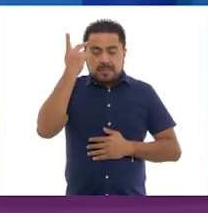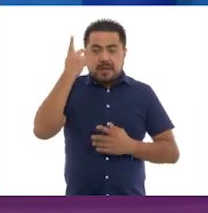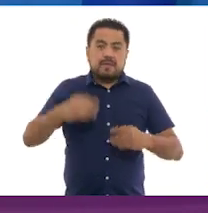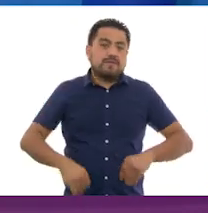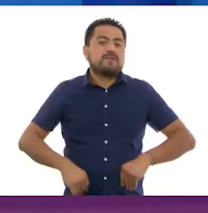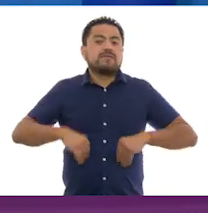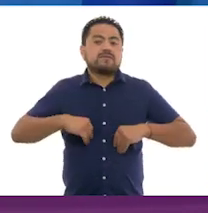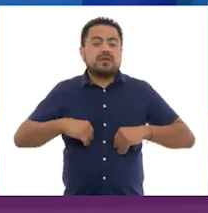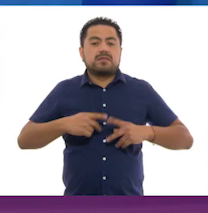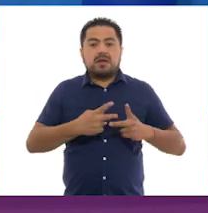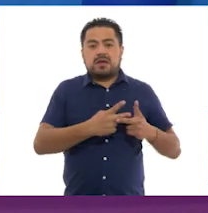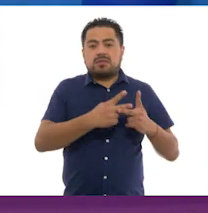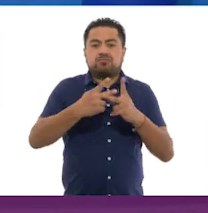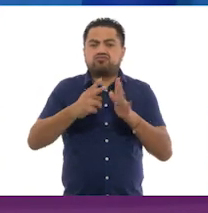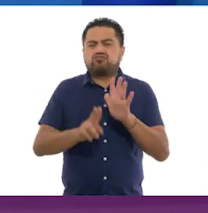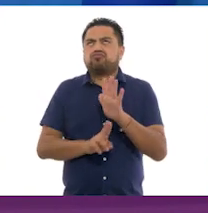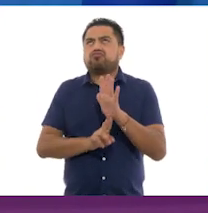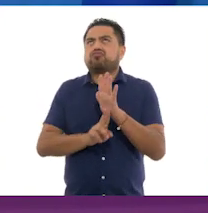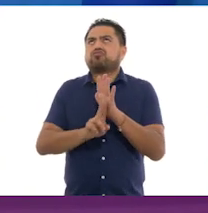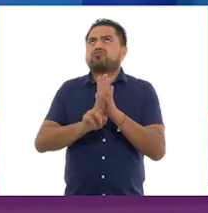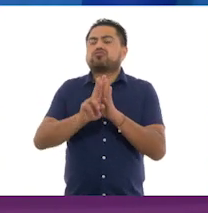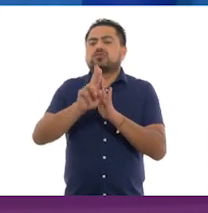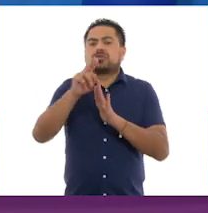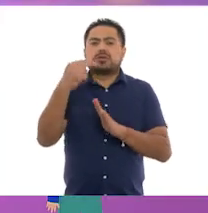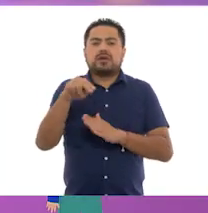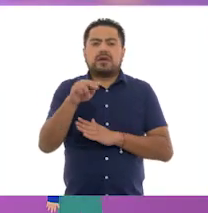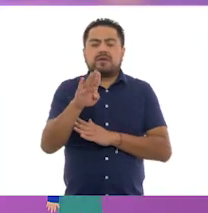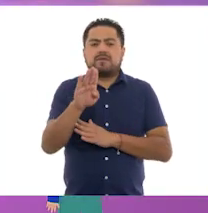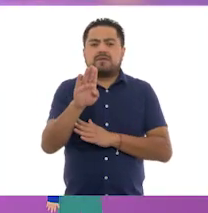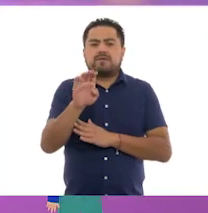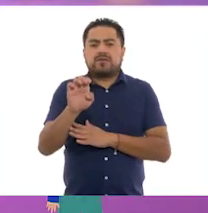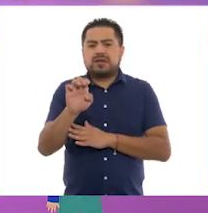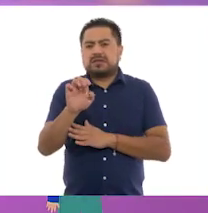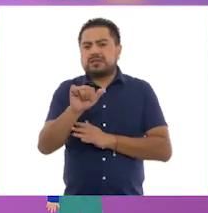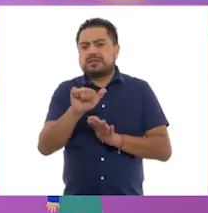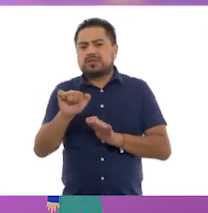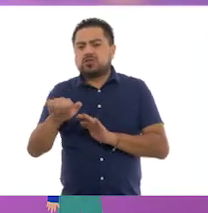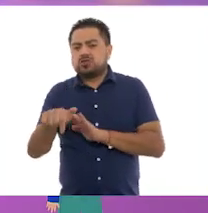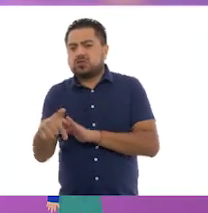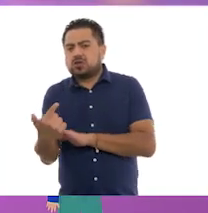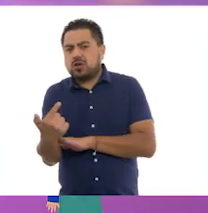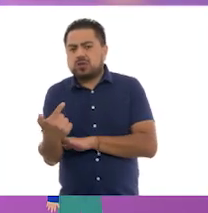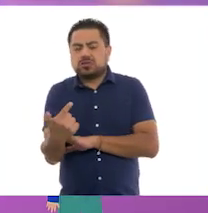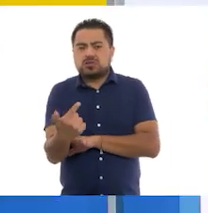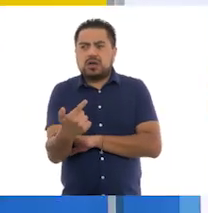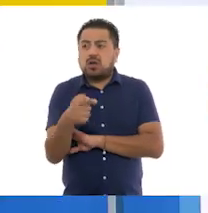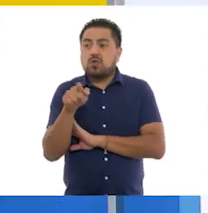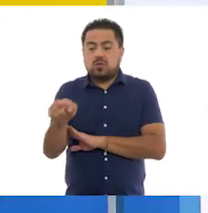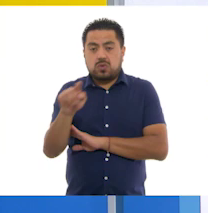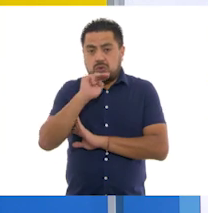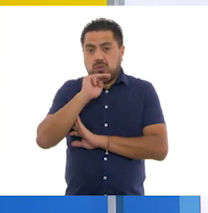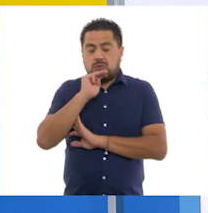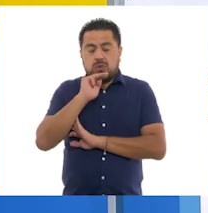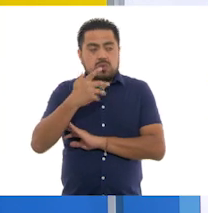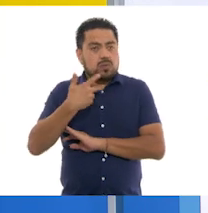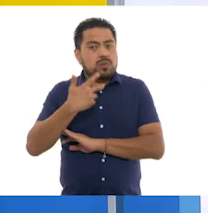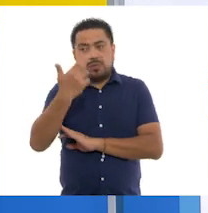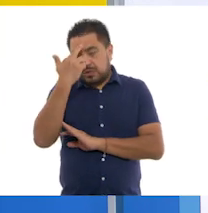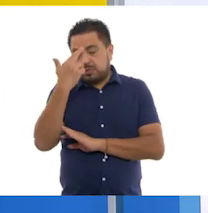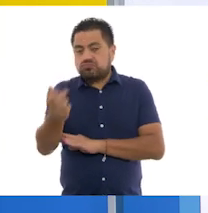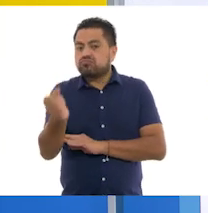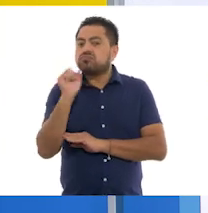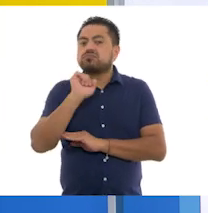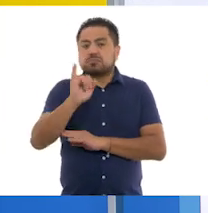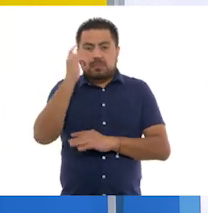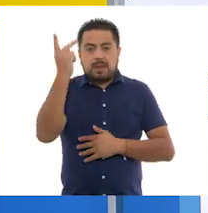un asteroide que se llama B612. Sí, tú y tu mamá, Raulito, tienen toda la razón.